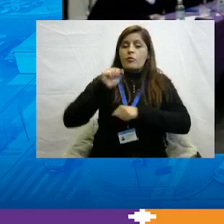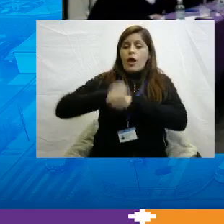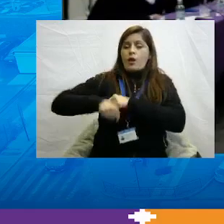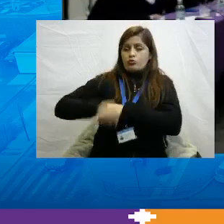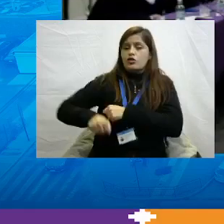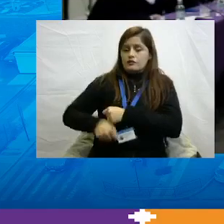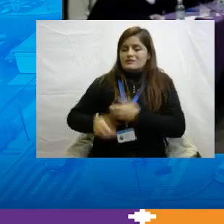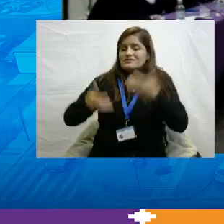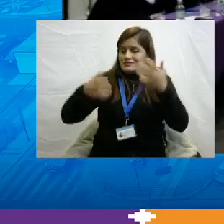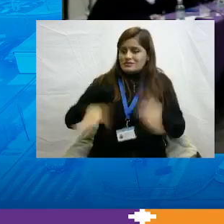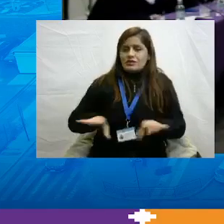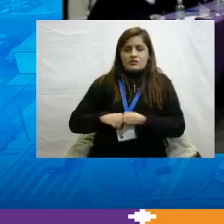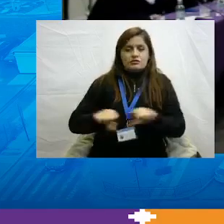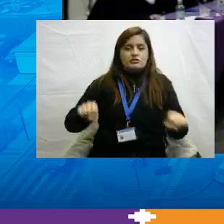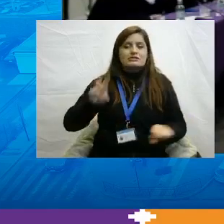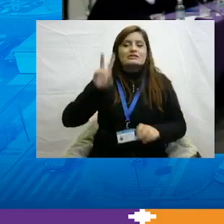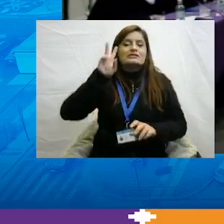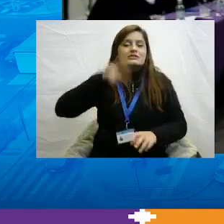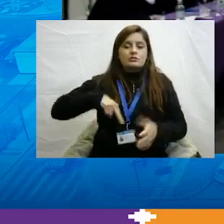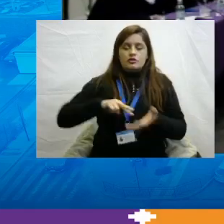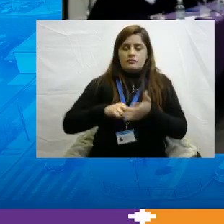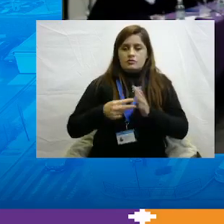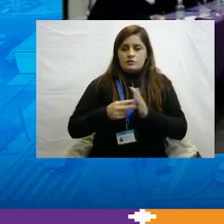fue enviado a los concejales.